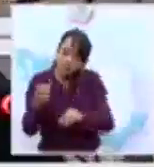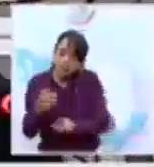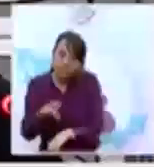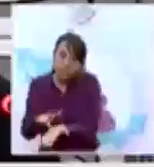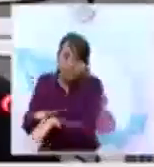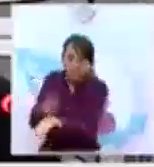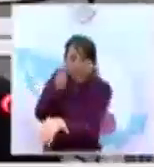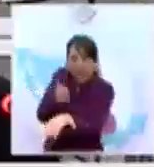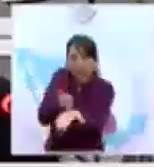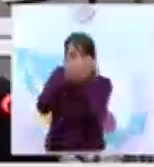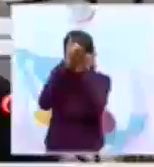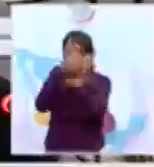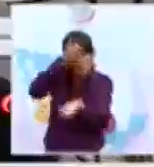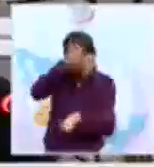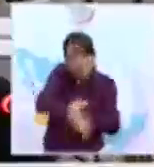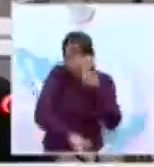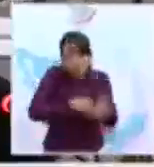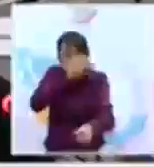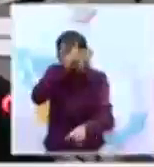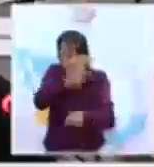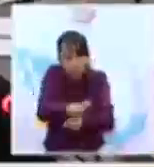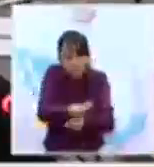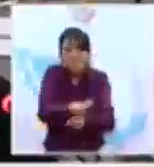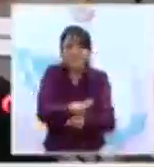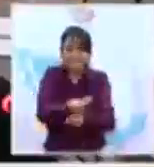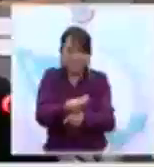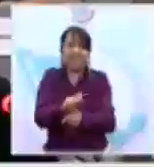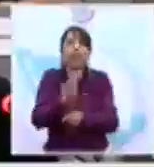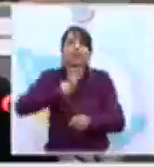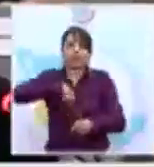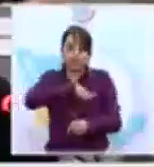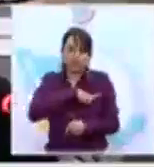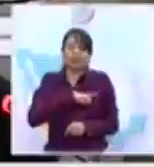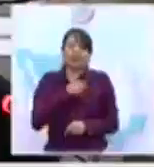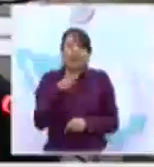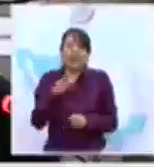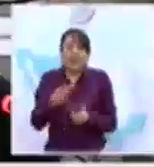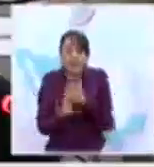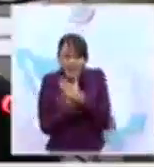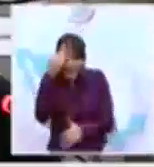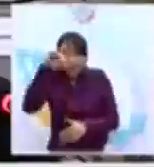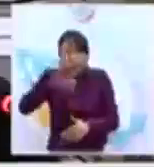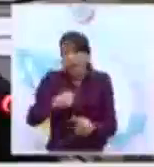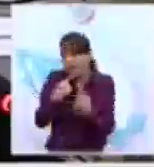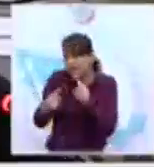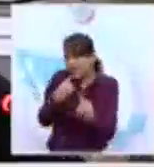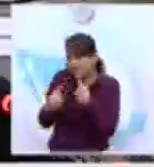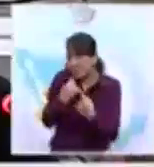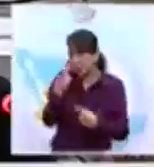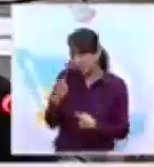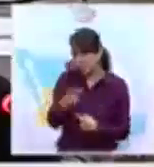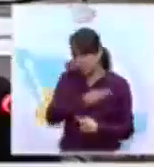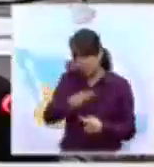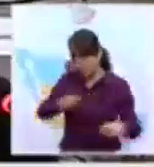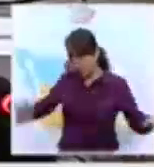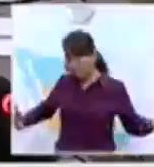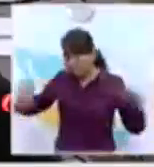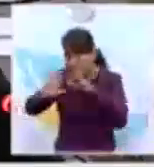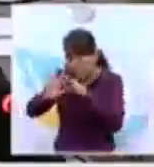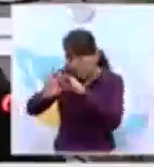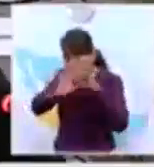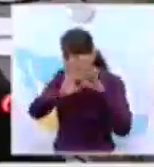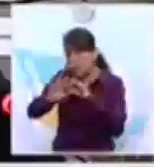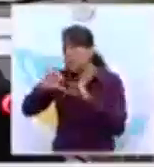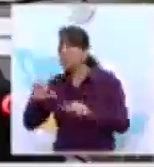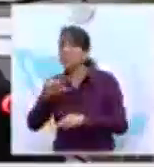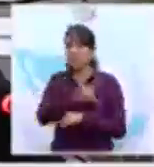una presentación de que se discute de si debe ser vinculatorio o no. ¿Qué sucede? Si yo pongo ese